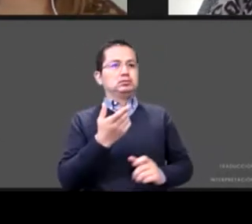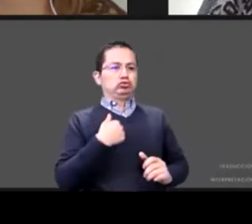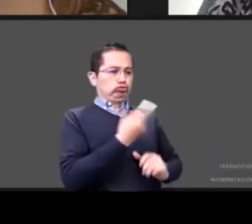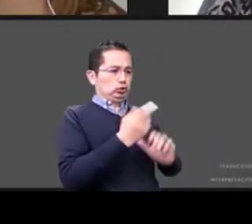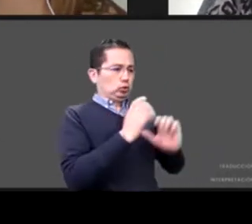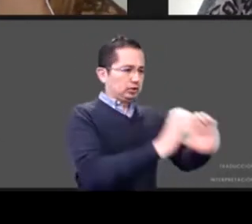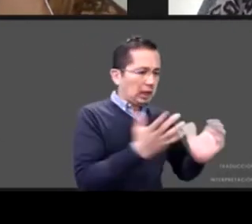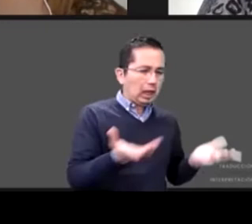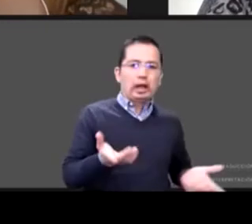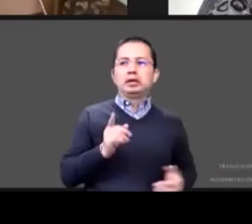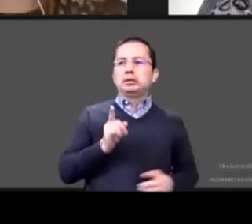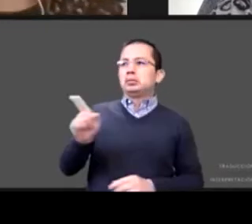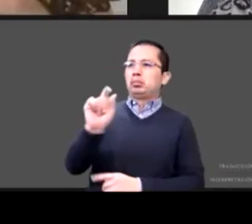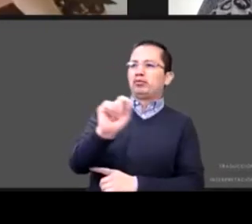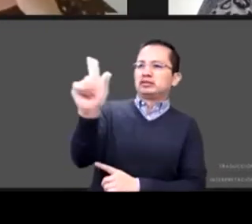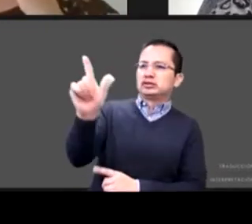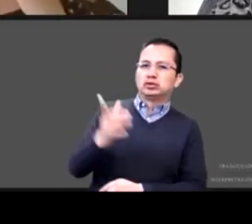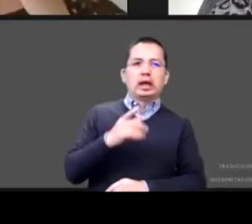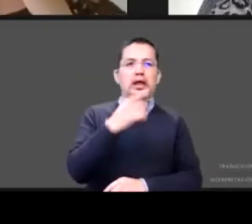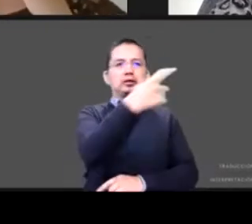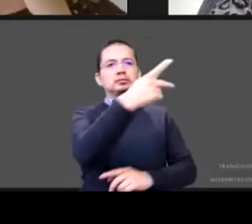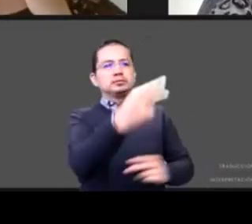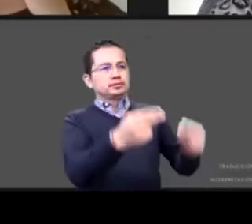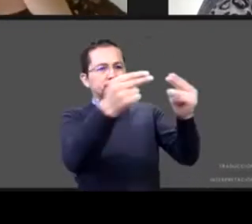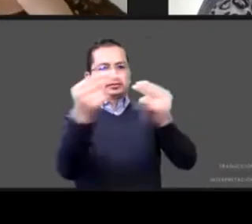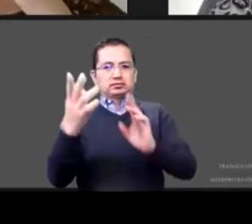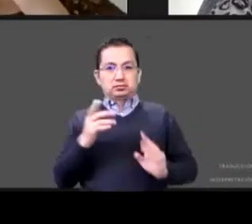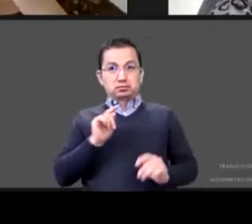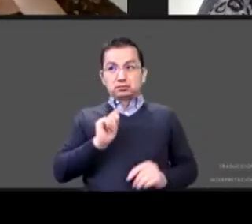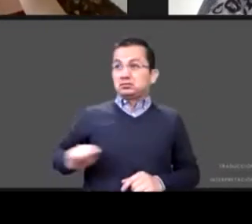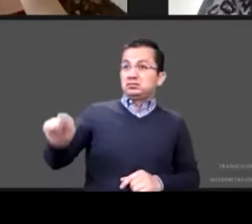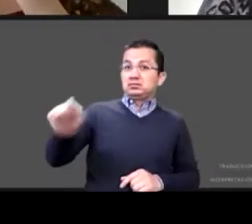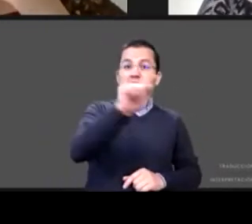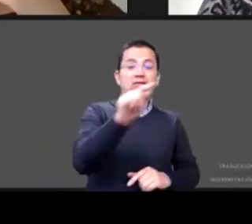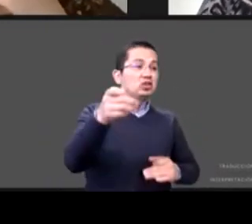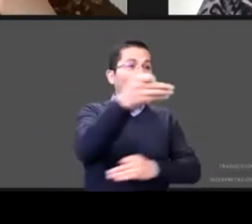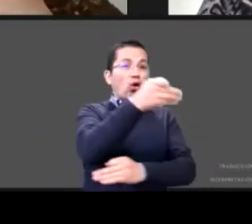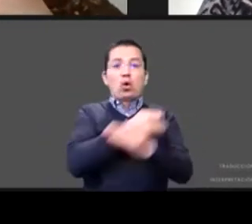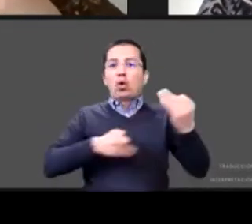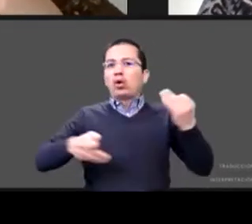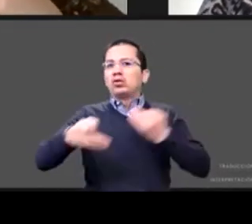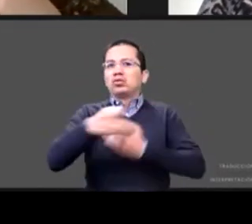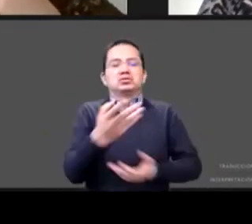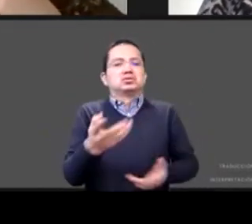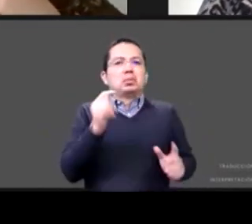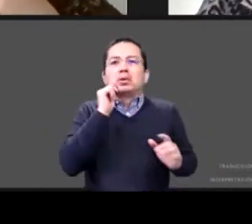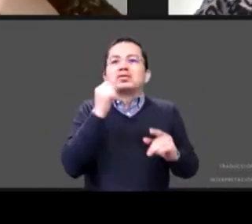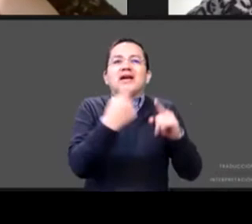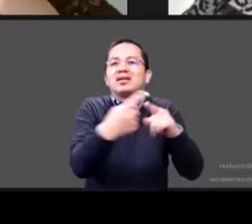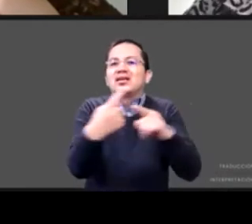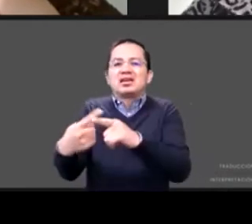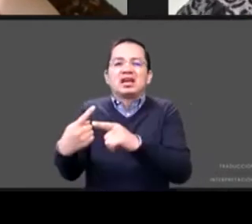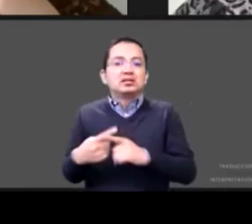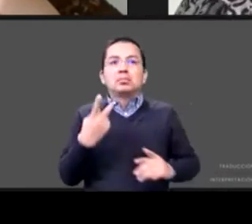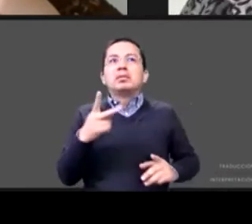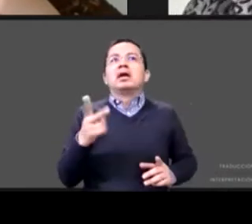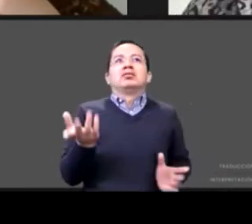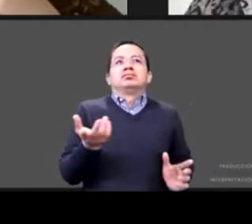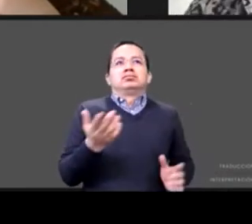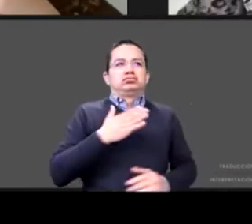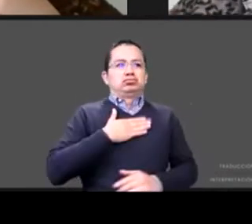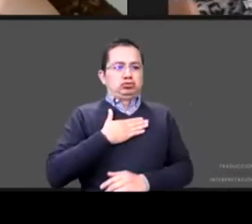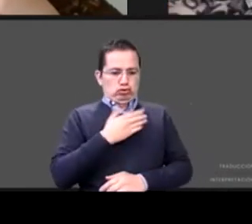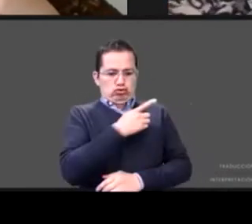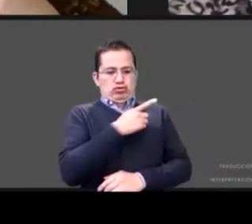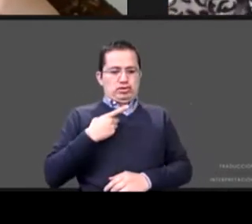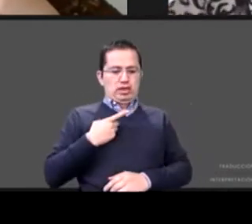tienes tu negocito, no importa quién seas, lo importante es poder tener, como bien decía Isabel, por las herramientas, ¿no? Para poder